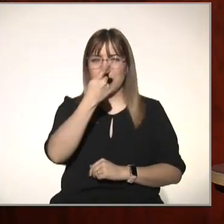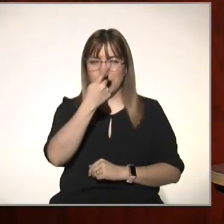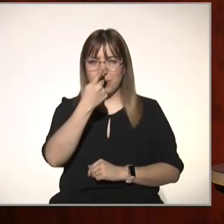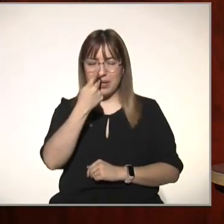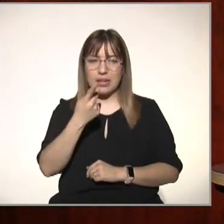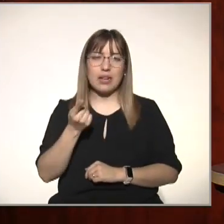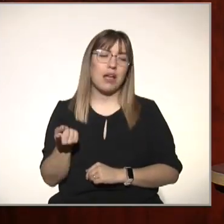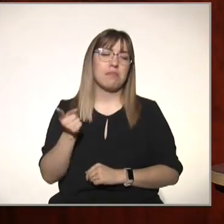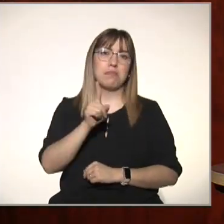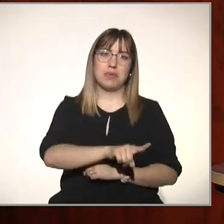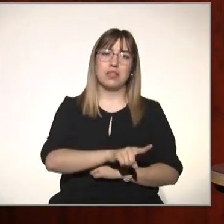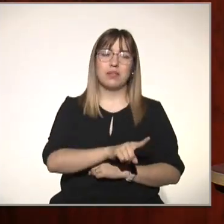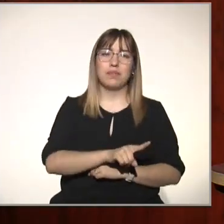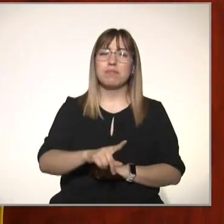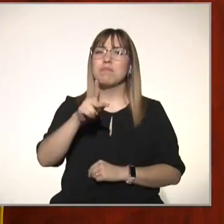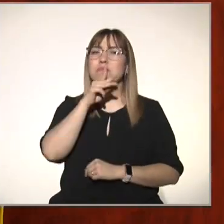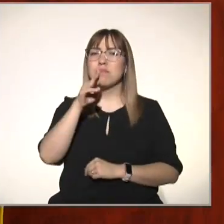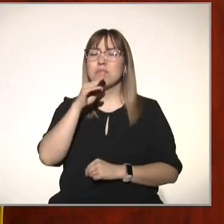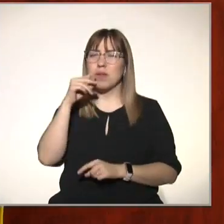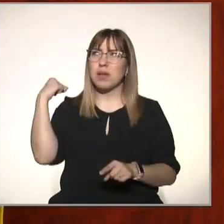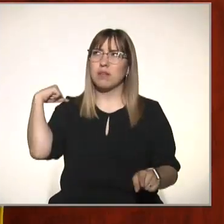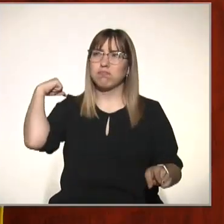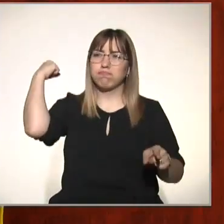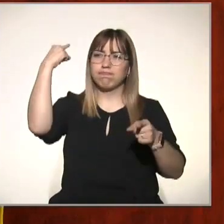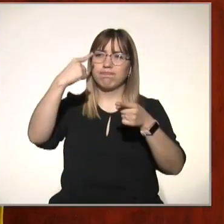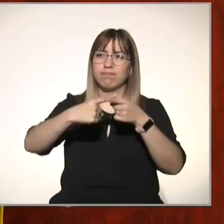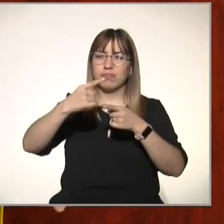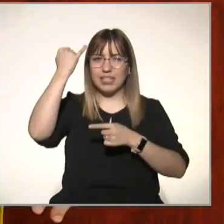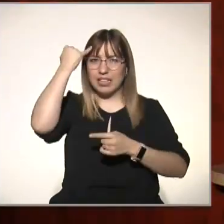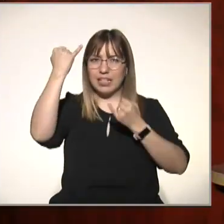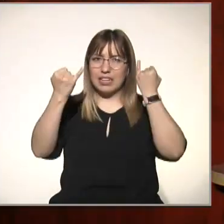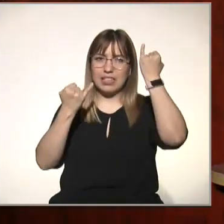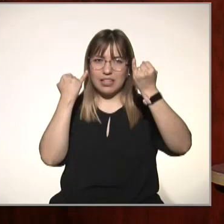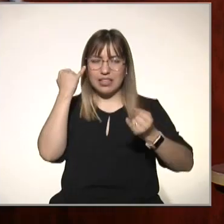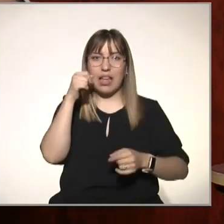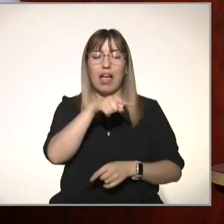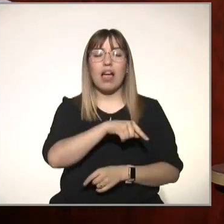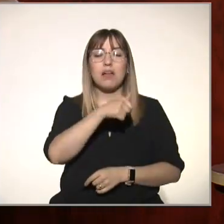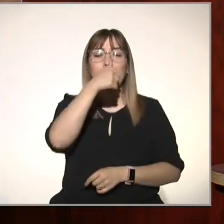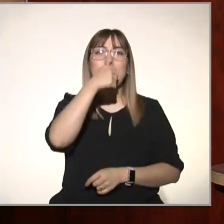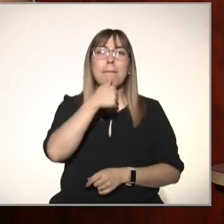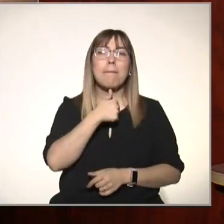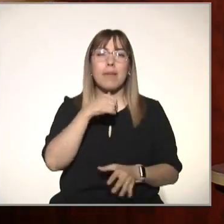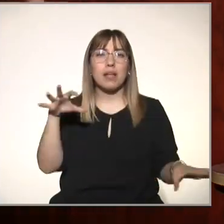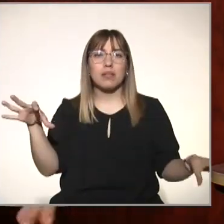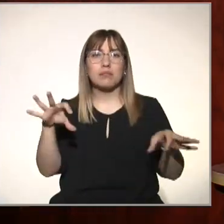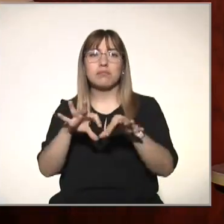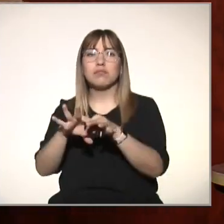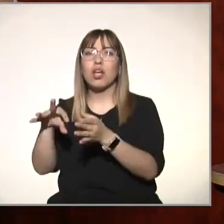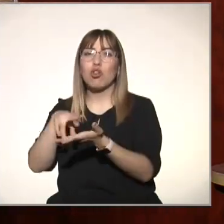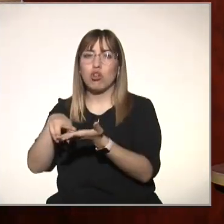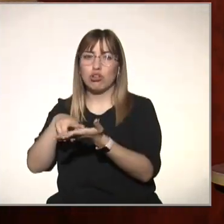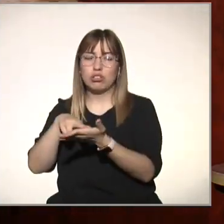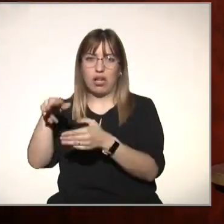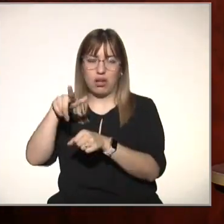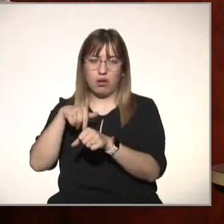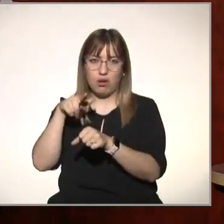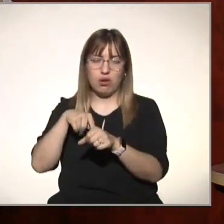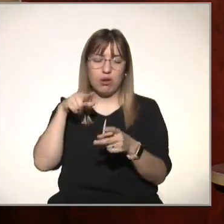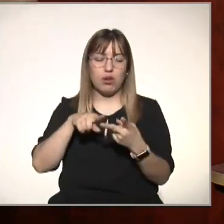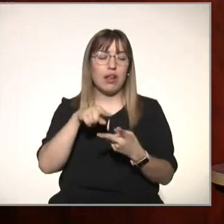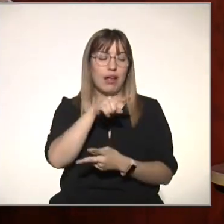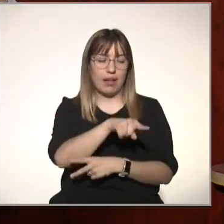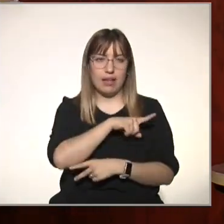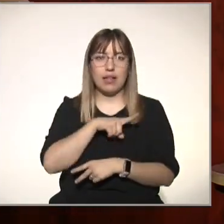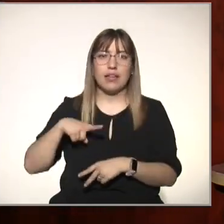los papás traíamos en mente, bueno, a una vulva corresponde el color rosa, la tengo que entrenar para limpiar la